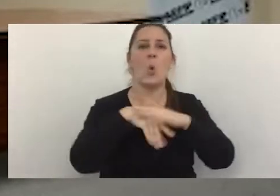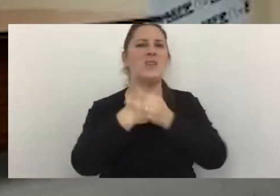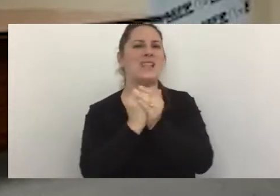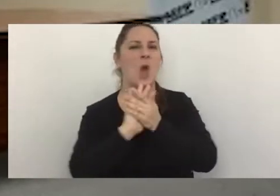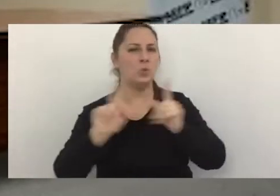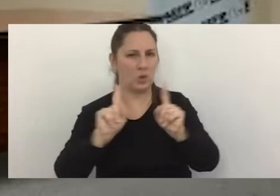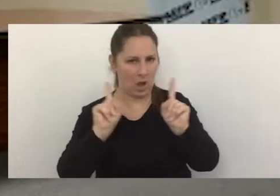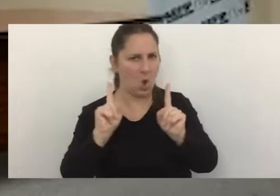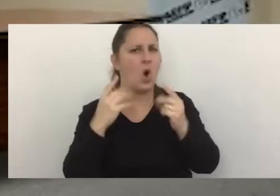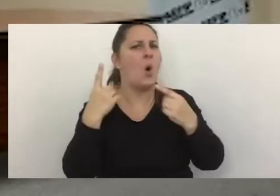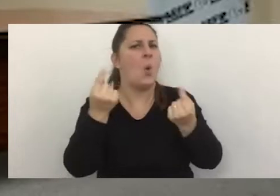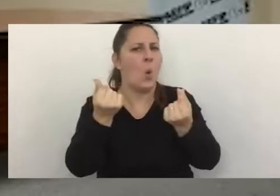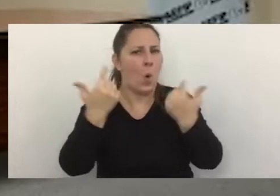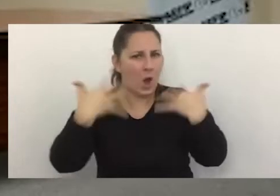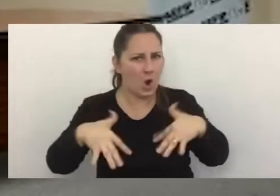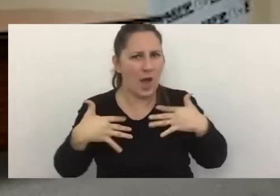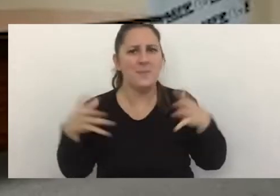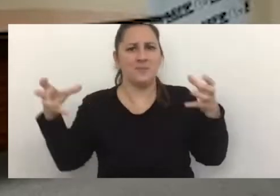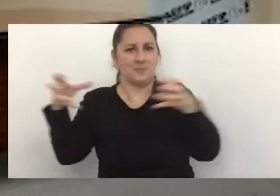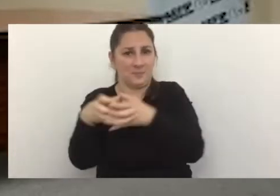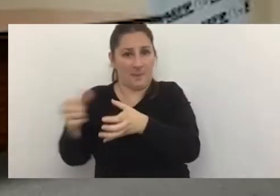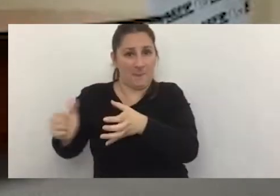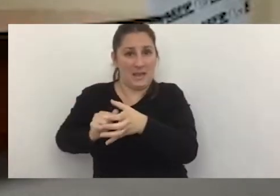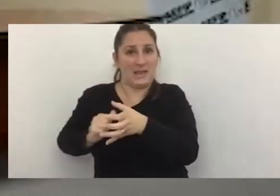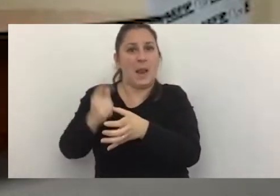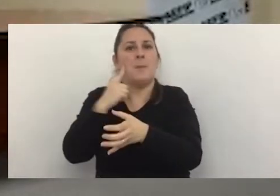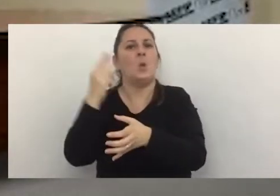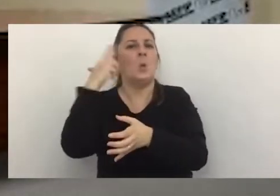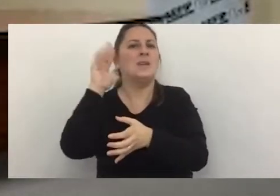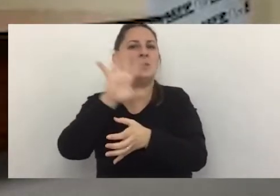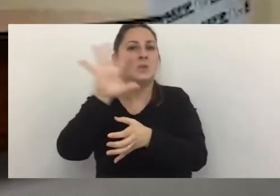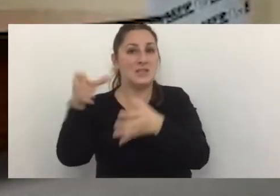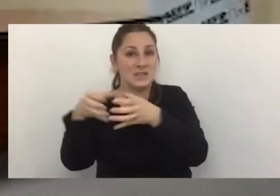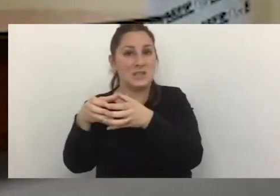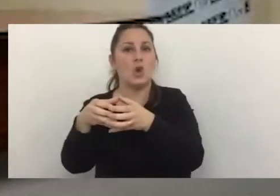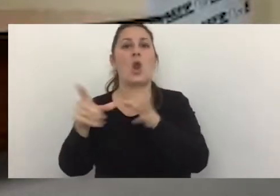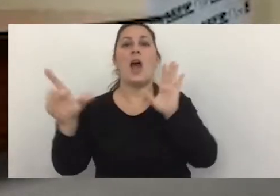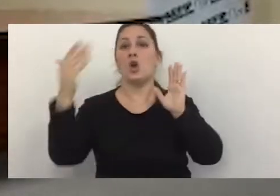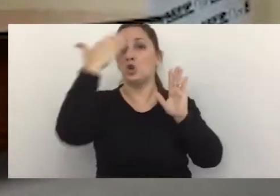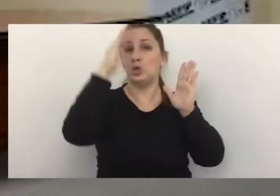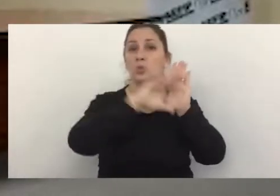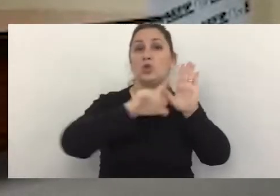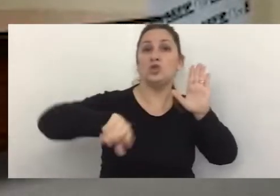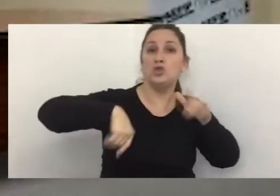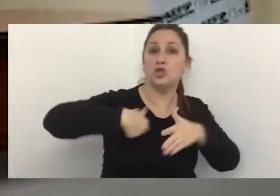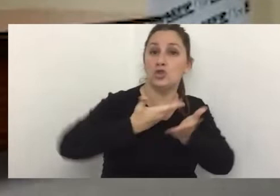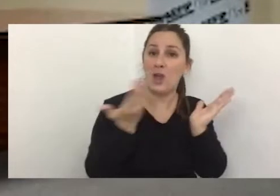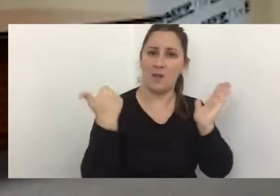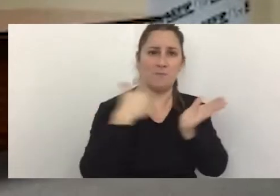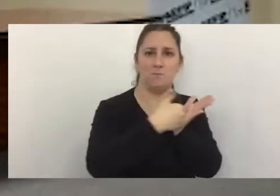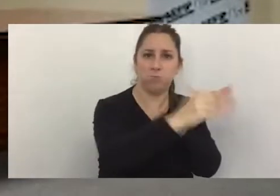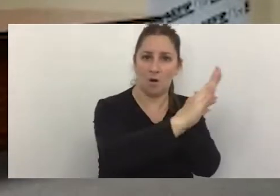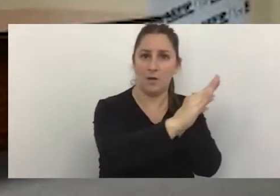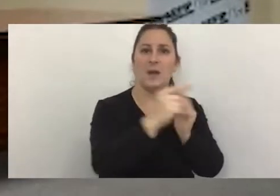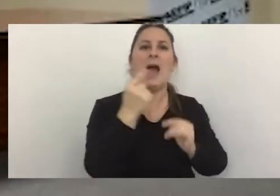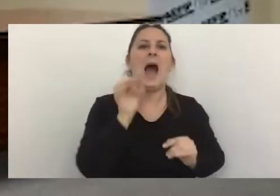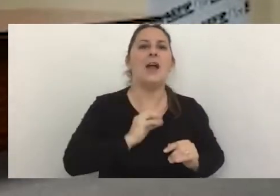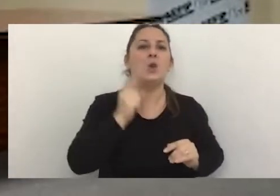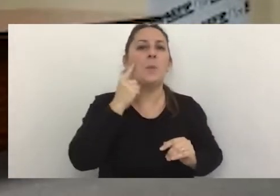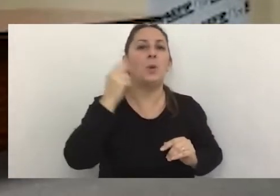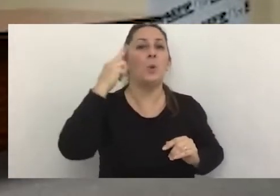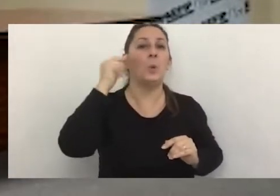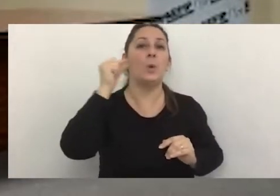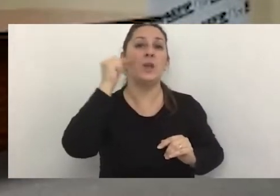Ustedes saben que un bando militar en 1955 deroga la Constitución Social de 1949 y se vuelve